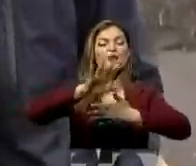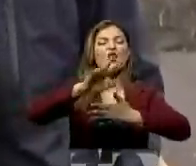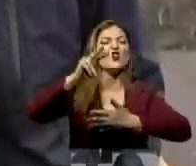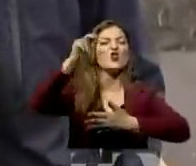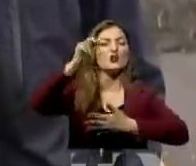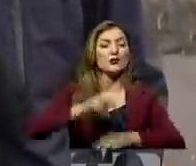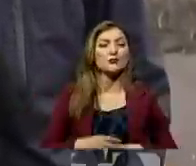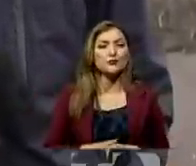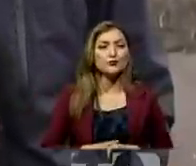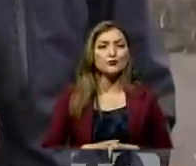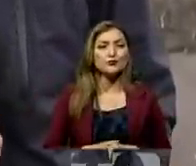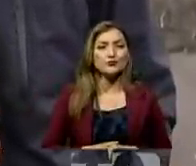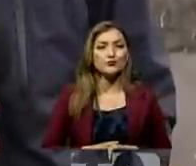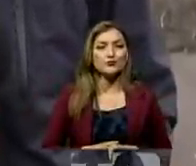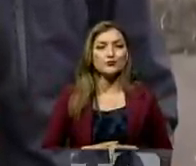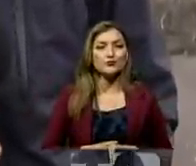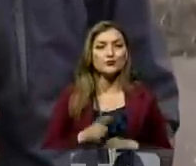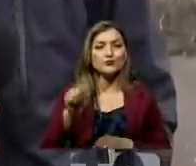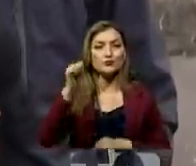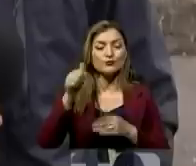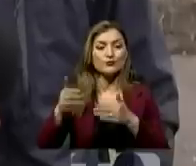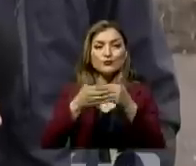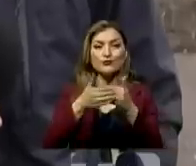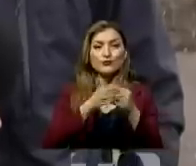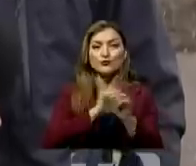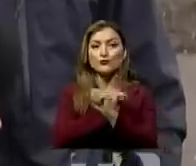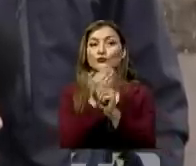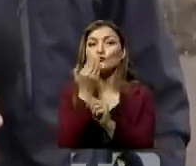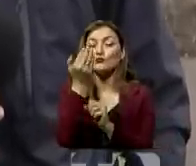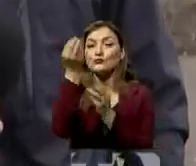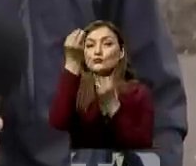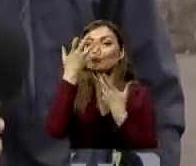cierre el bloqueo de vías paul como amanece hoy